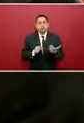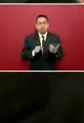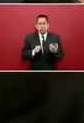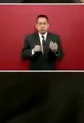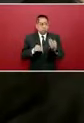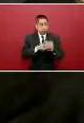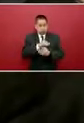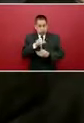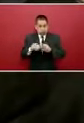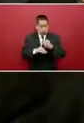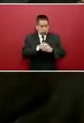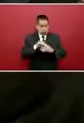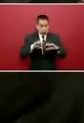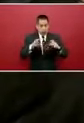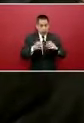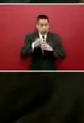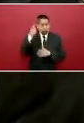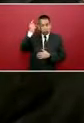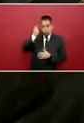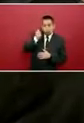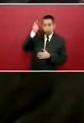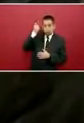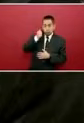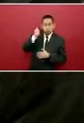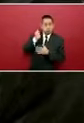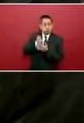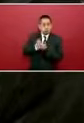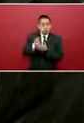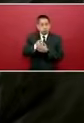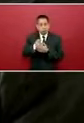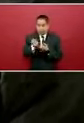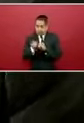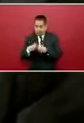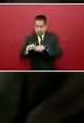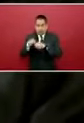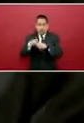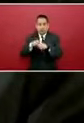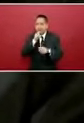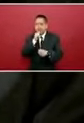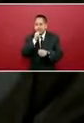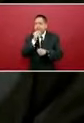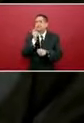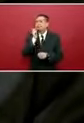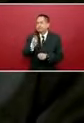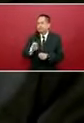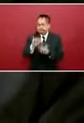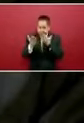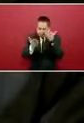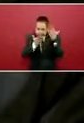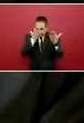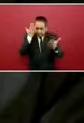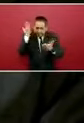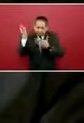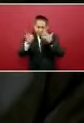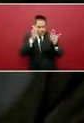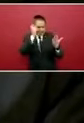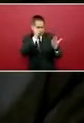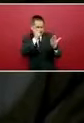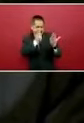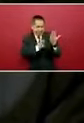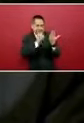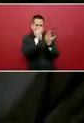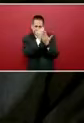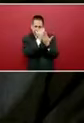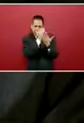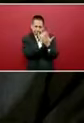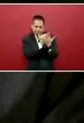todos los jubilados y pensionados del seguro, porque estamos revisando los padrones. Es que